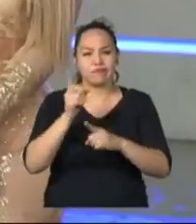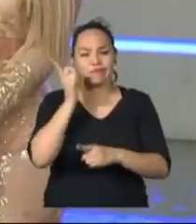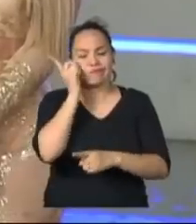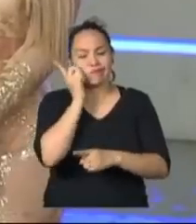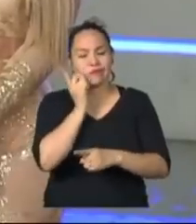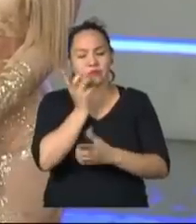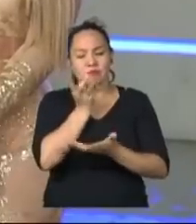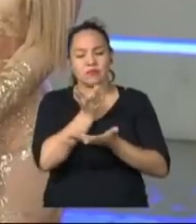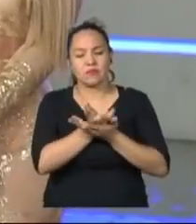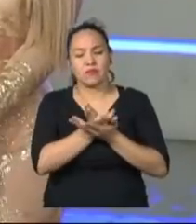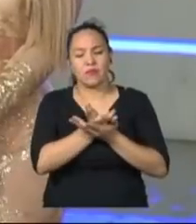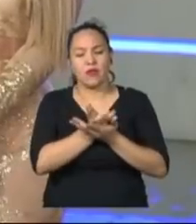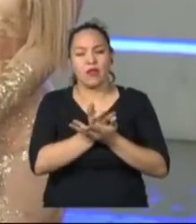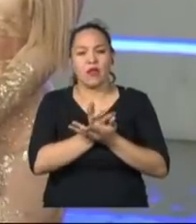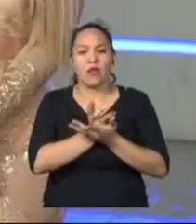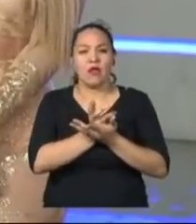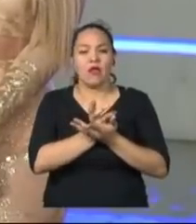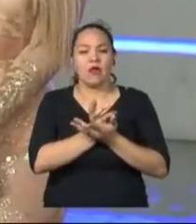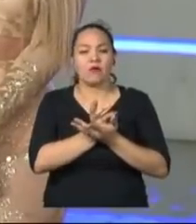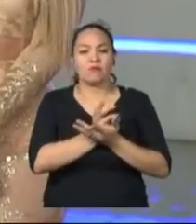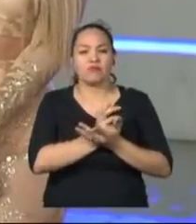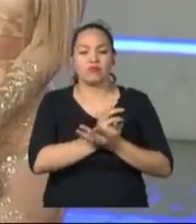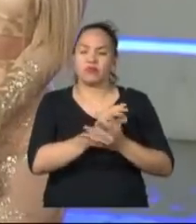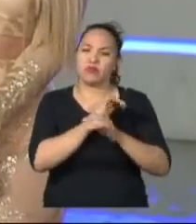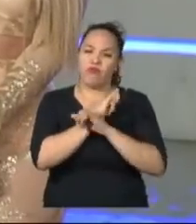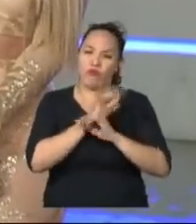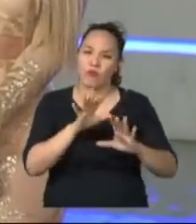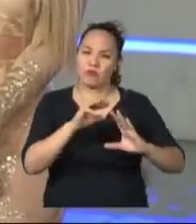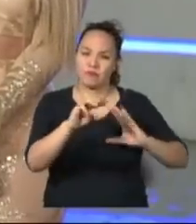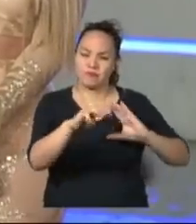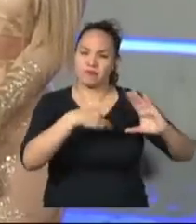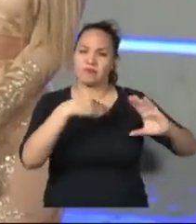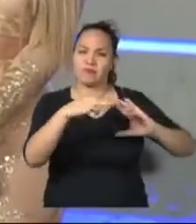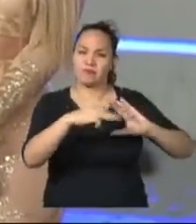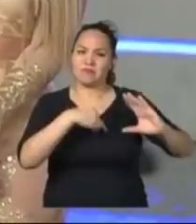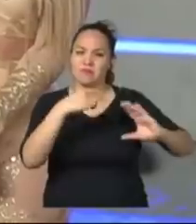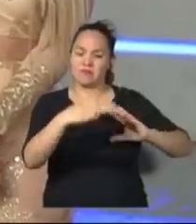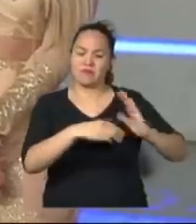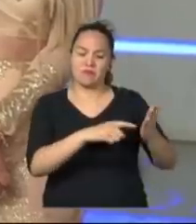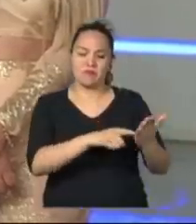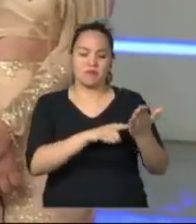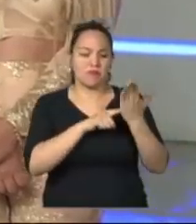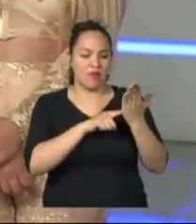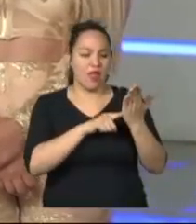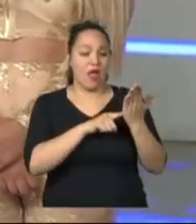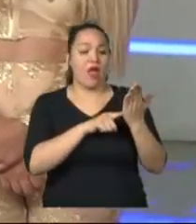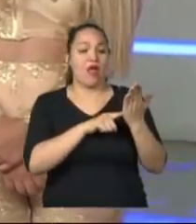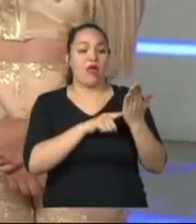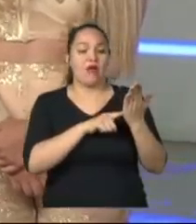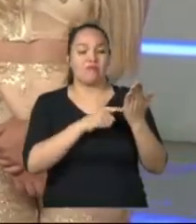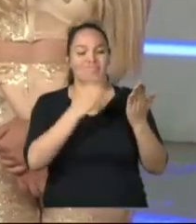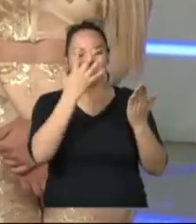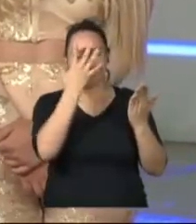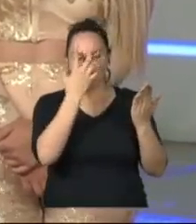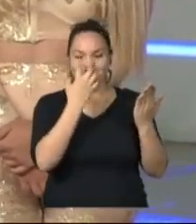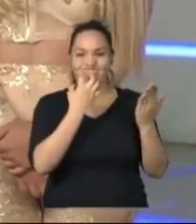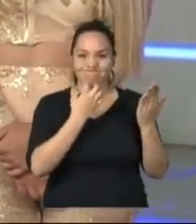descansar, y de repente te llega información tan triste que te parte el